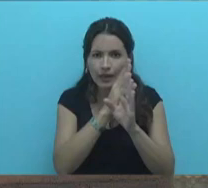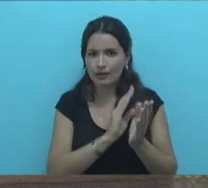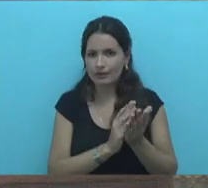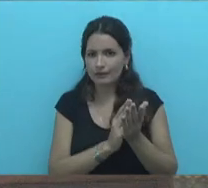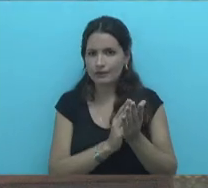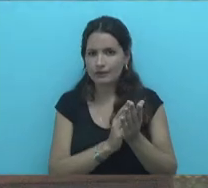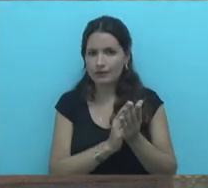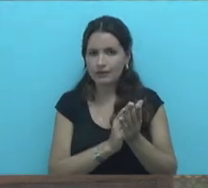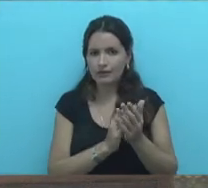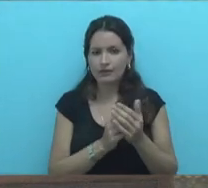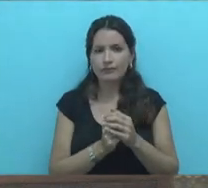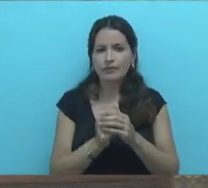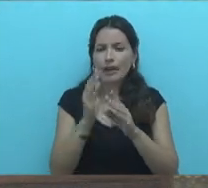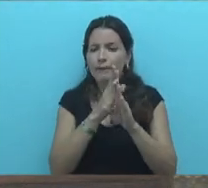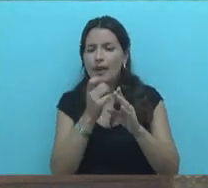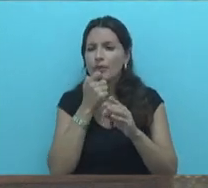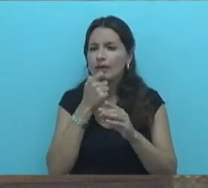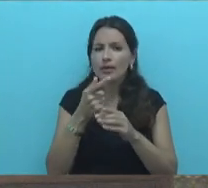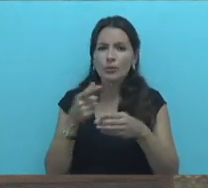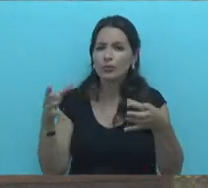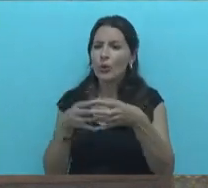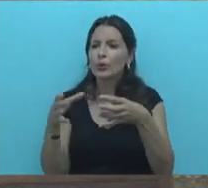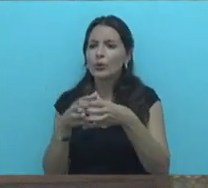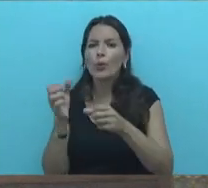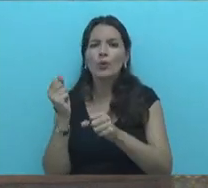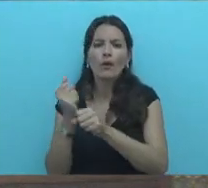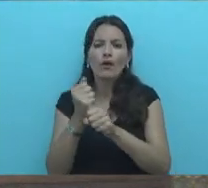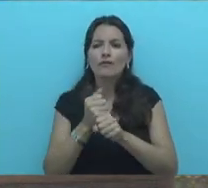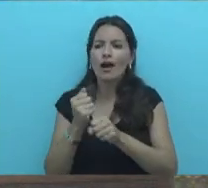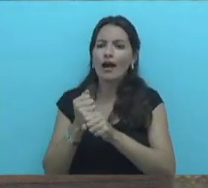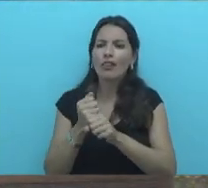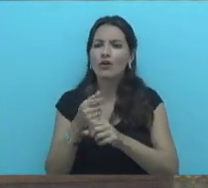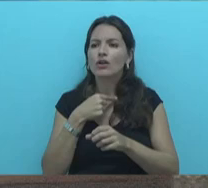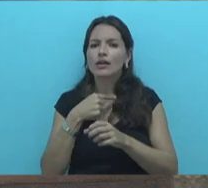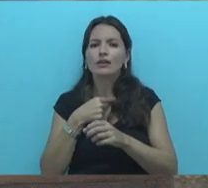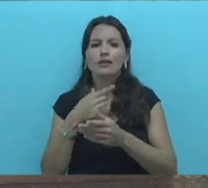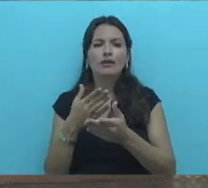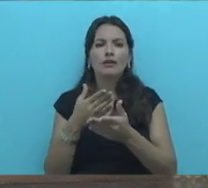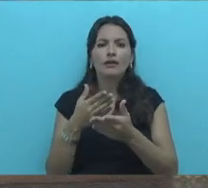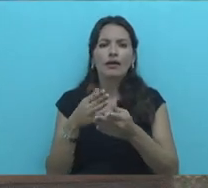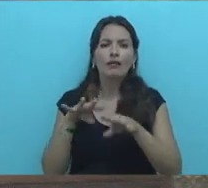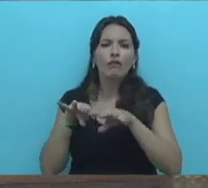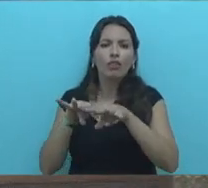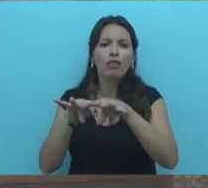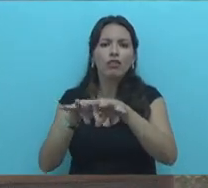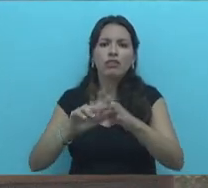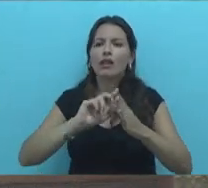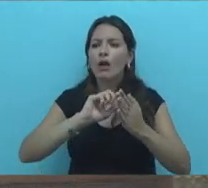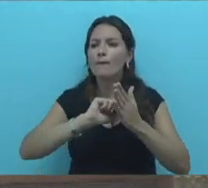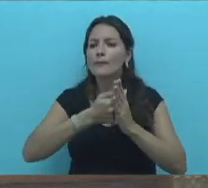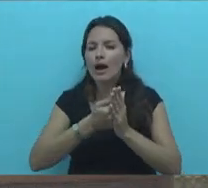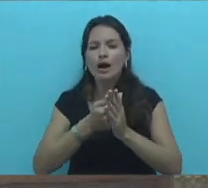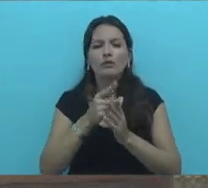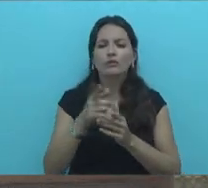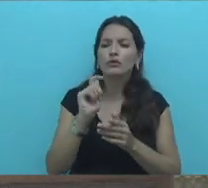cuando aparecen los delegados que quieren hacer realidad nada menos que el artículo 14 bis de la Constitución Nacional, que habla, entre otras cosas,